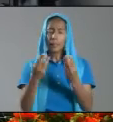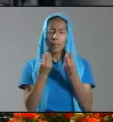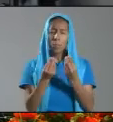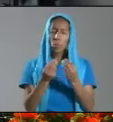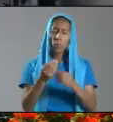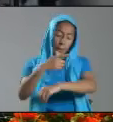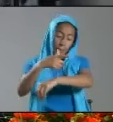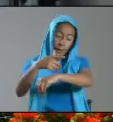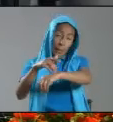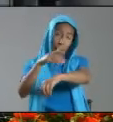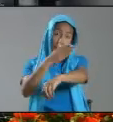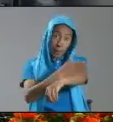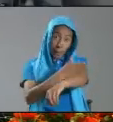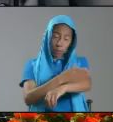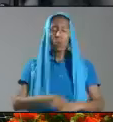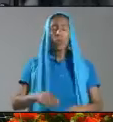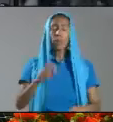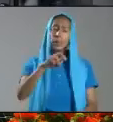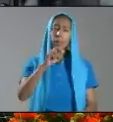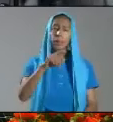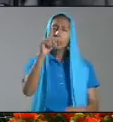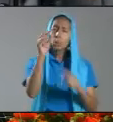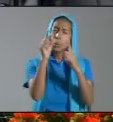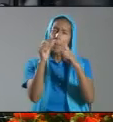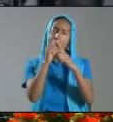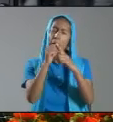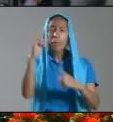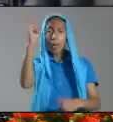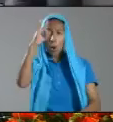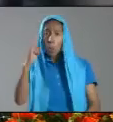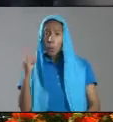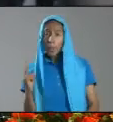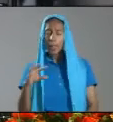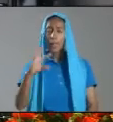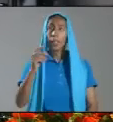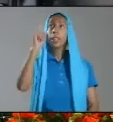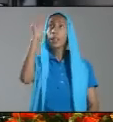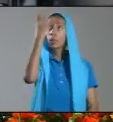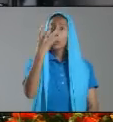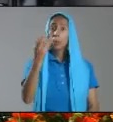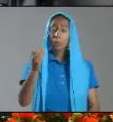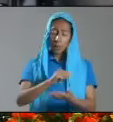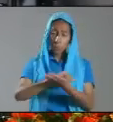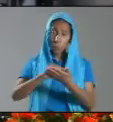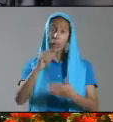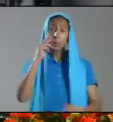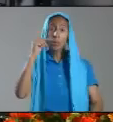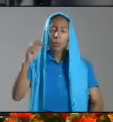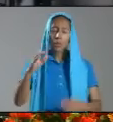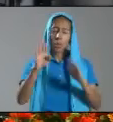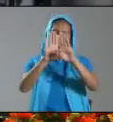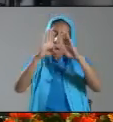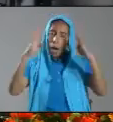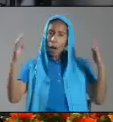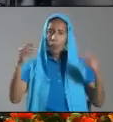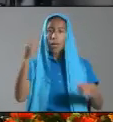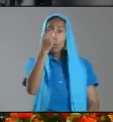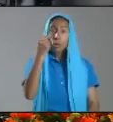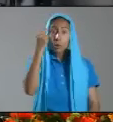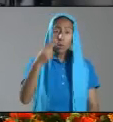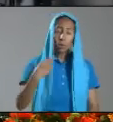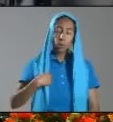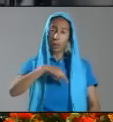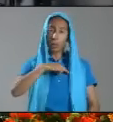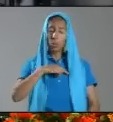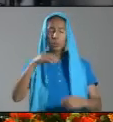Señor, necesitamos una palabra ungida. Que tu Espíritu Santo, Señor, abra los ojos de nuestro